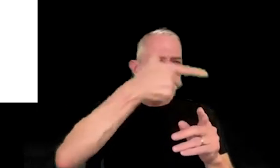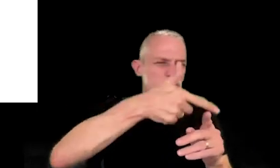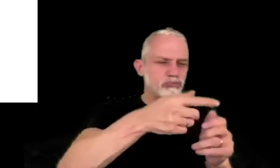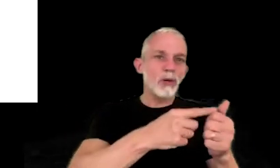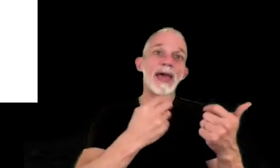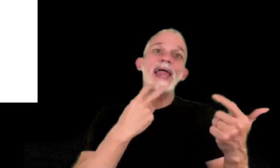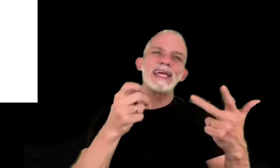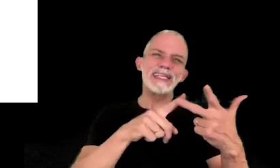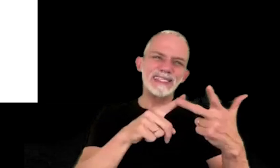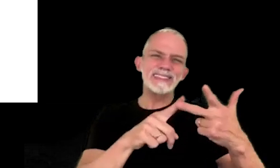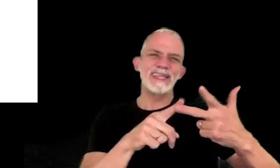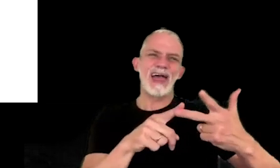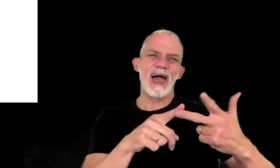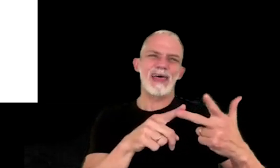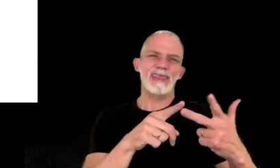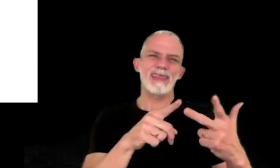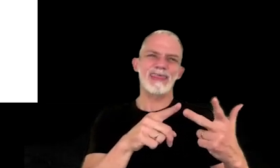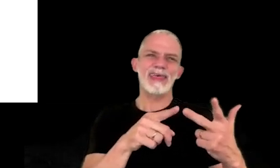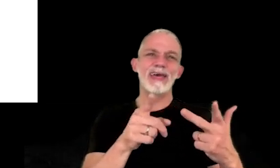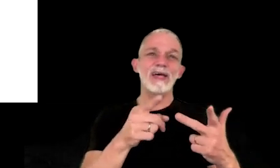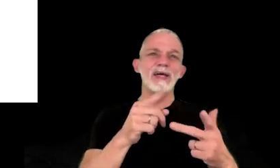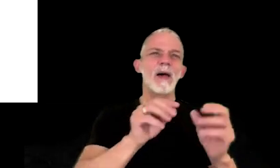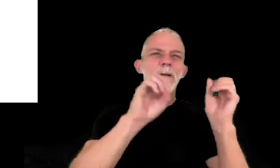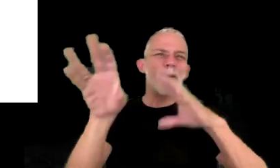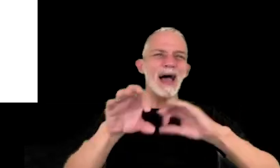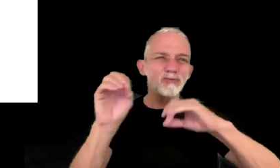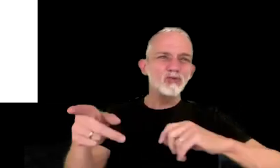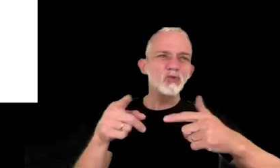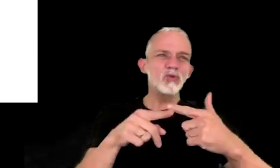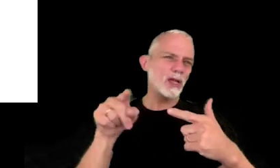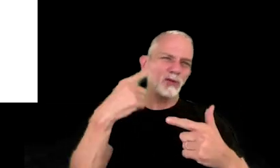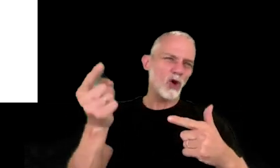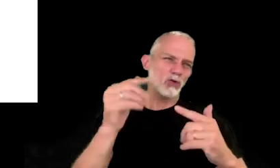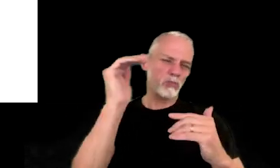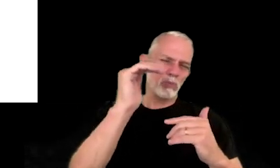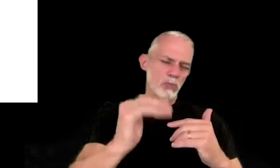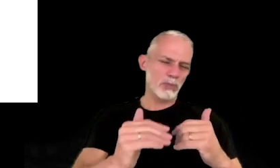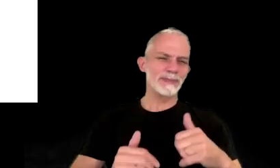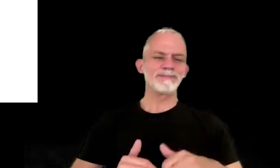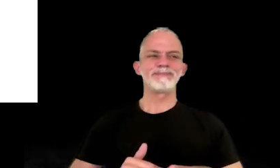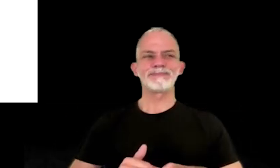electricidad, los residuos y otros conceptos aplicables.